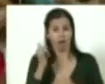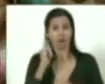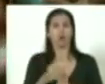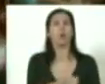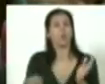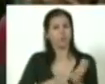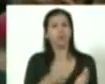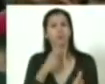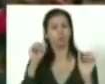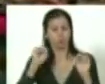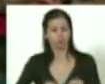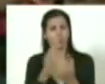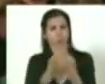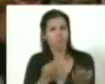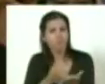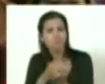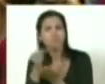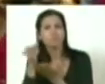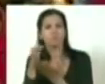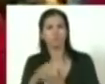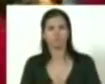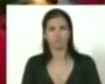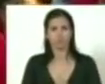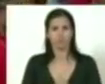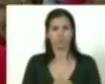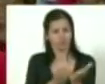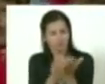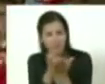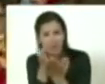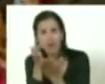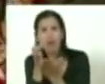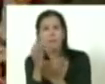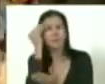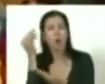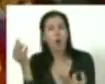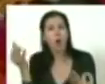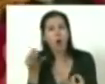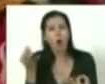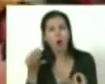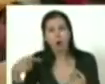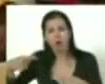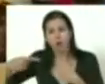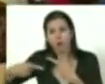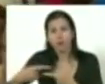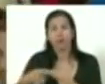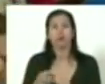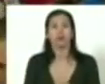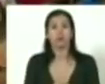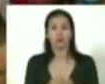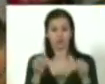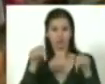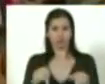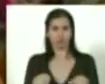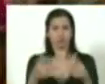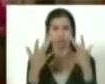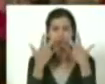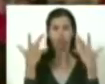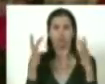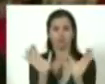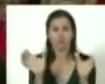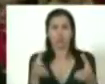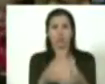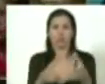ratificamos el compromiso de lealtad al pensamiento originario. Y aquí está el